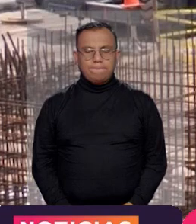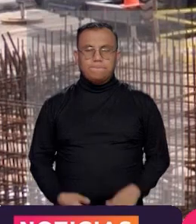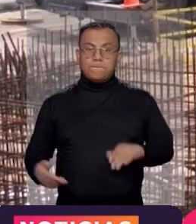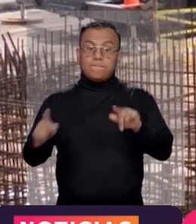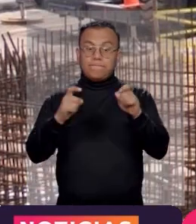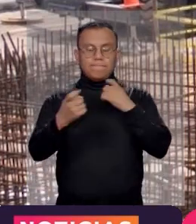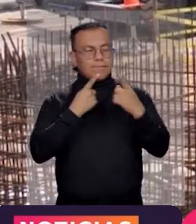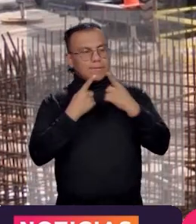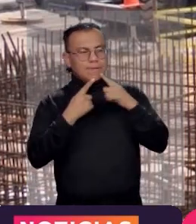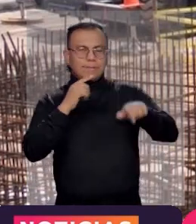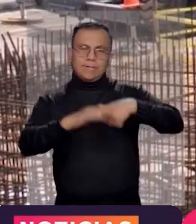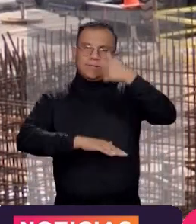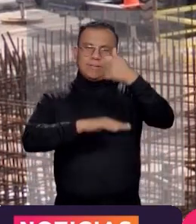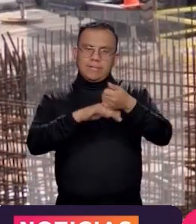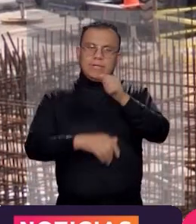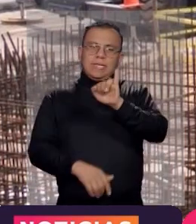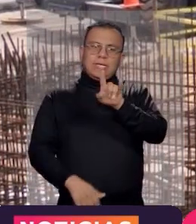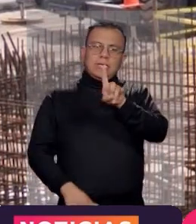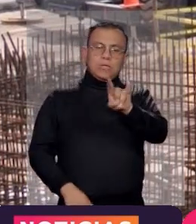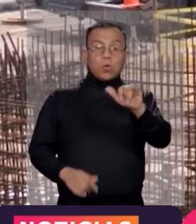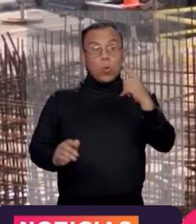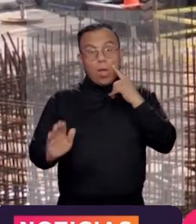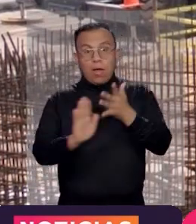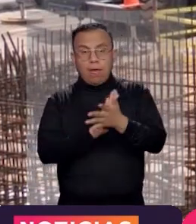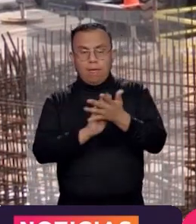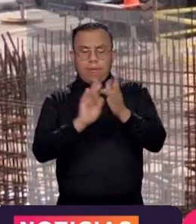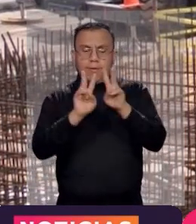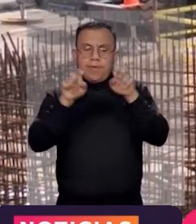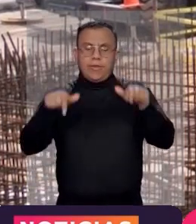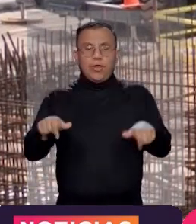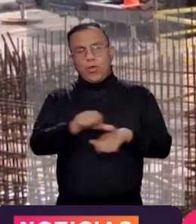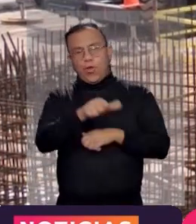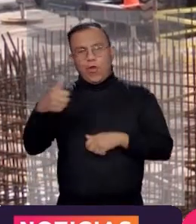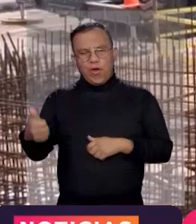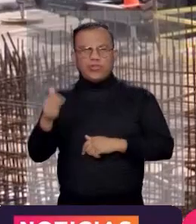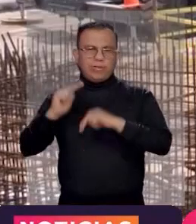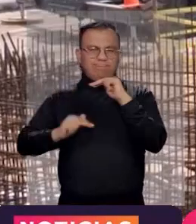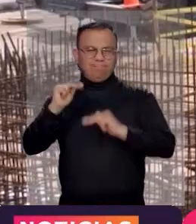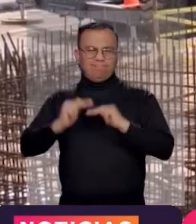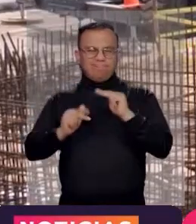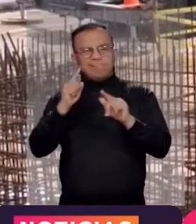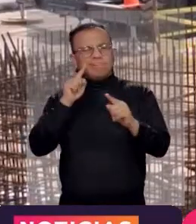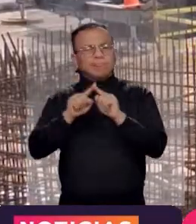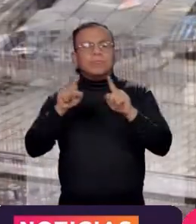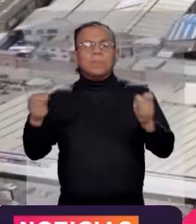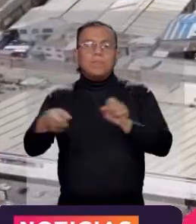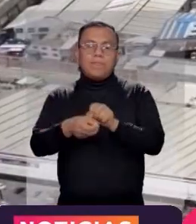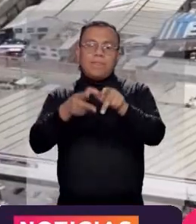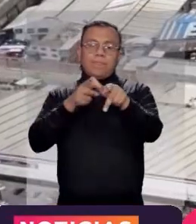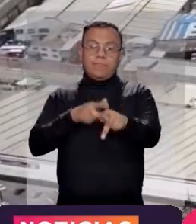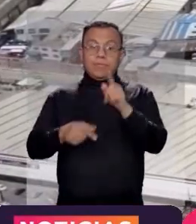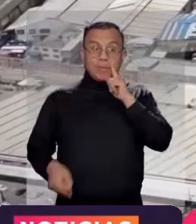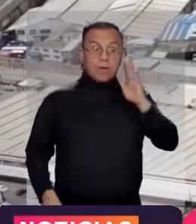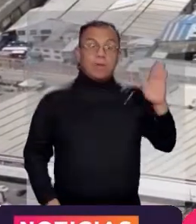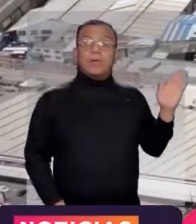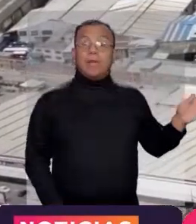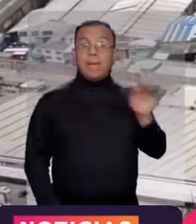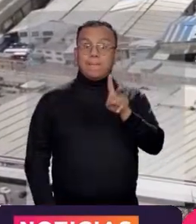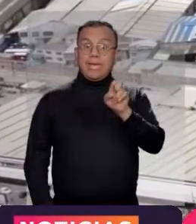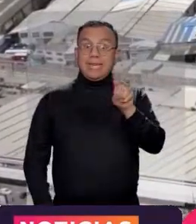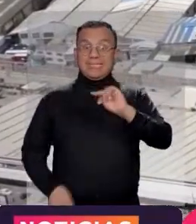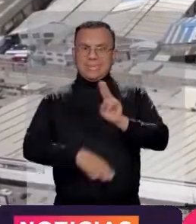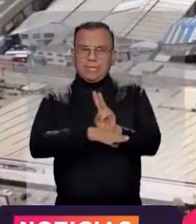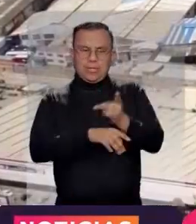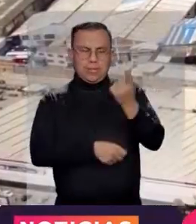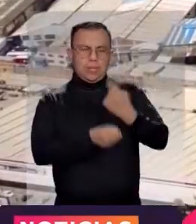En conversación con el director del IDU nos informó sobre el estado de otra intervención. Estamos hablando del puente vehicular Venecia, pues la